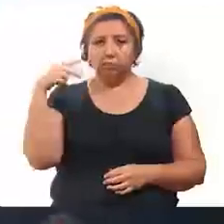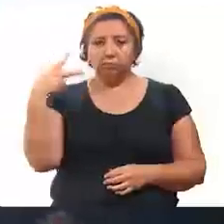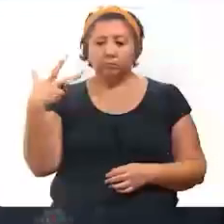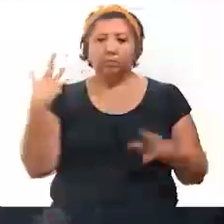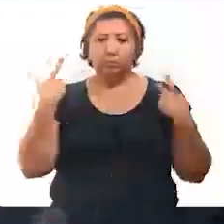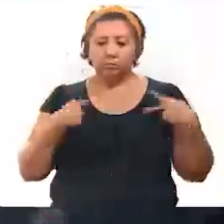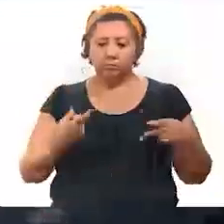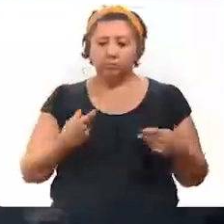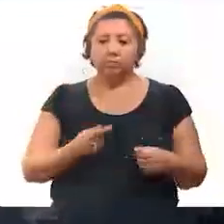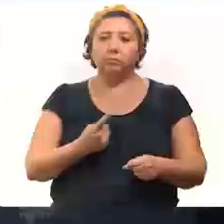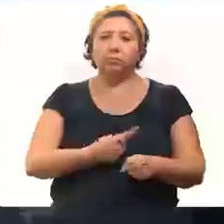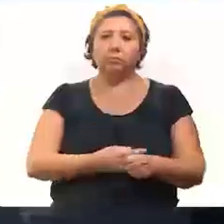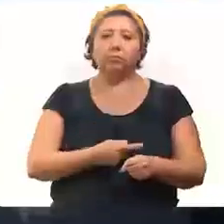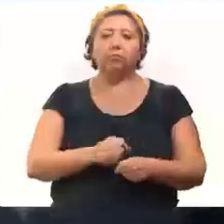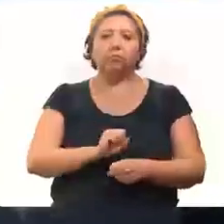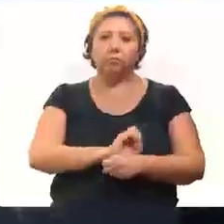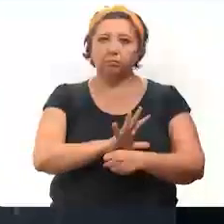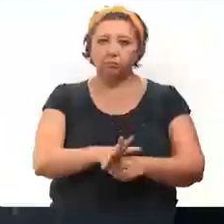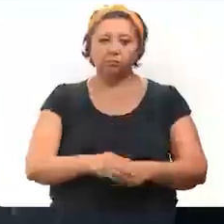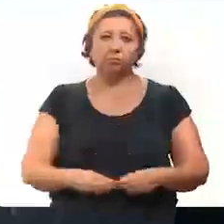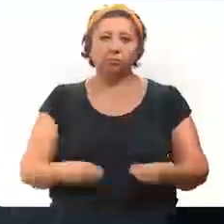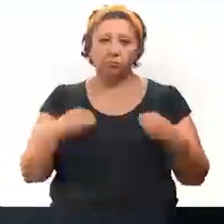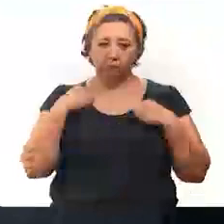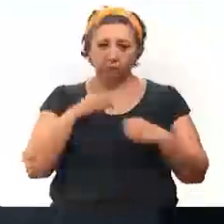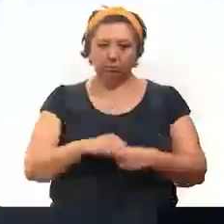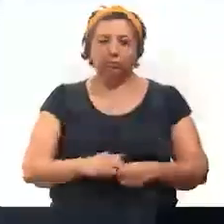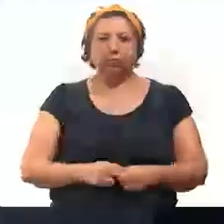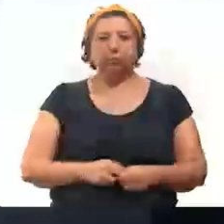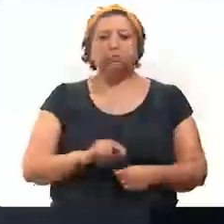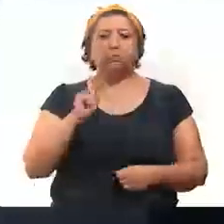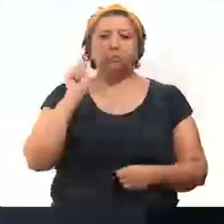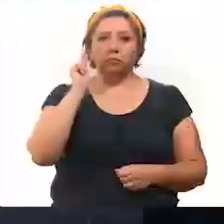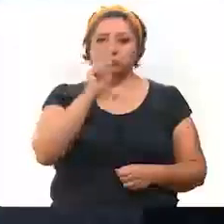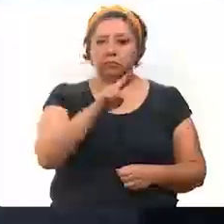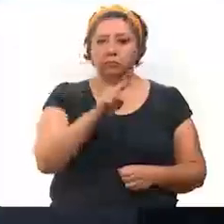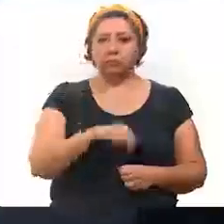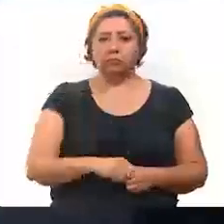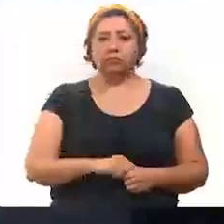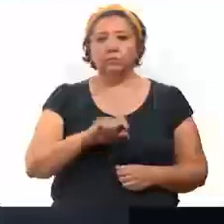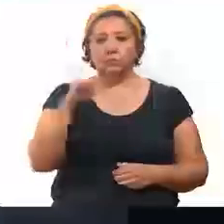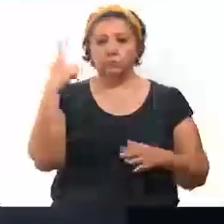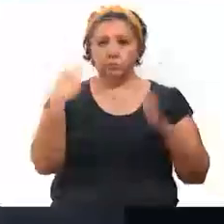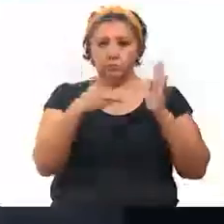47.388 personas contagiadas de coronavirus que viven en la zona norte,